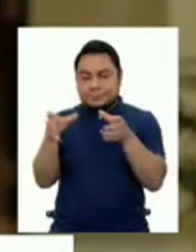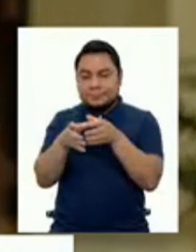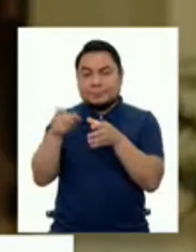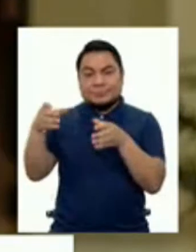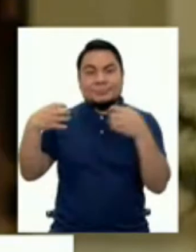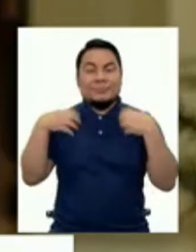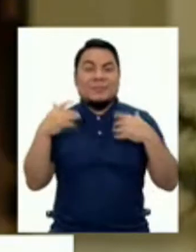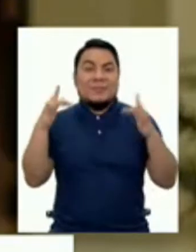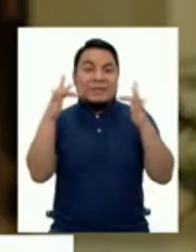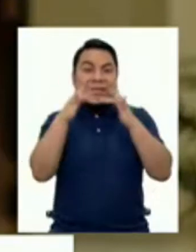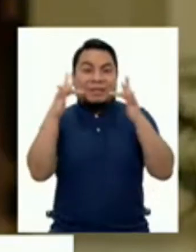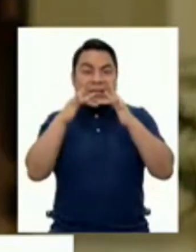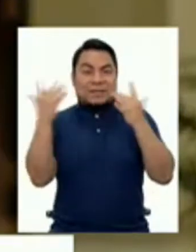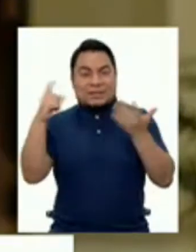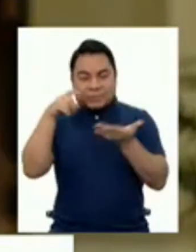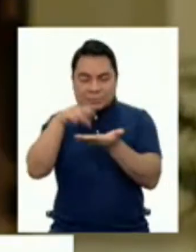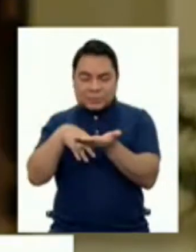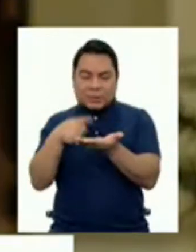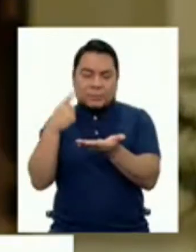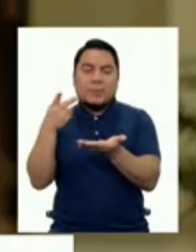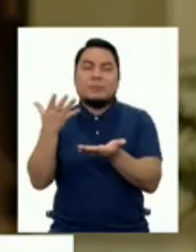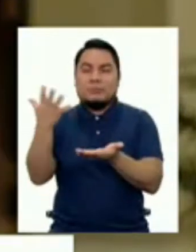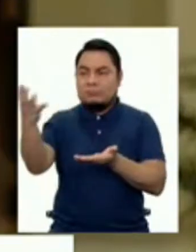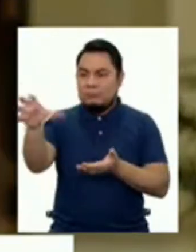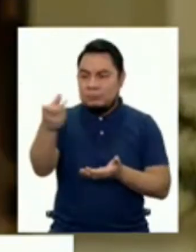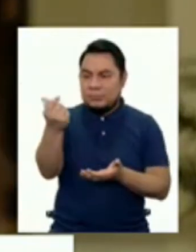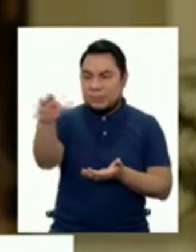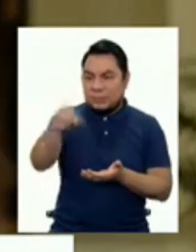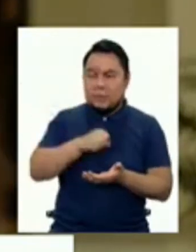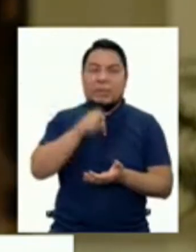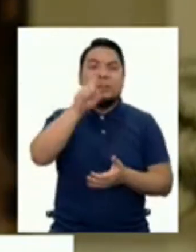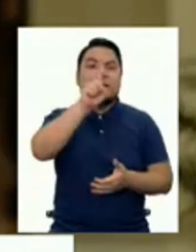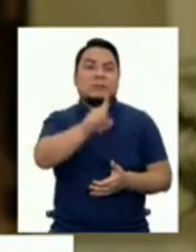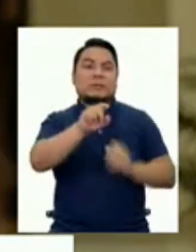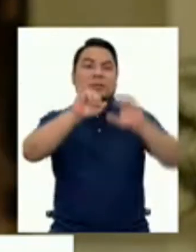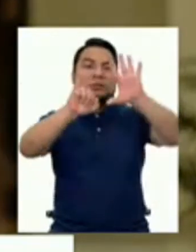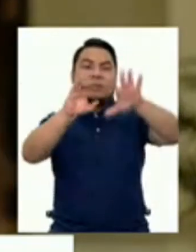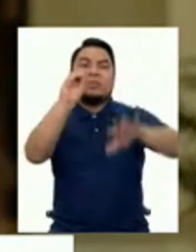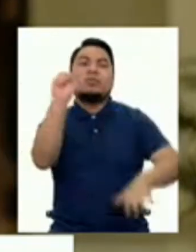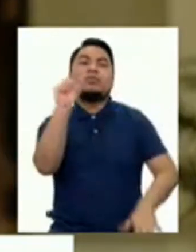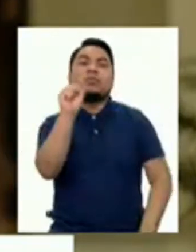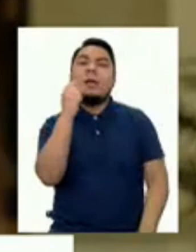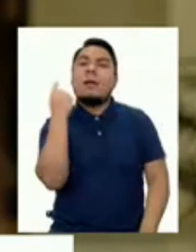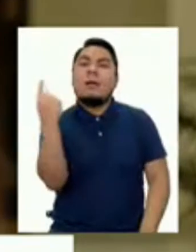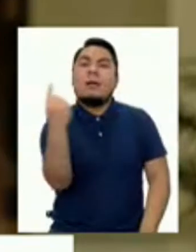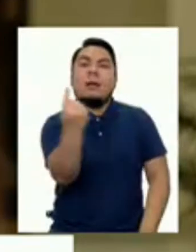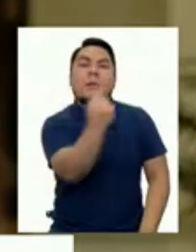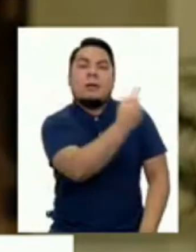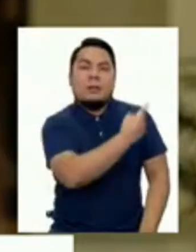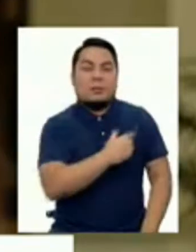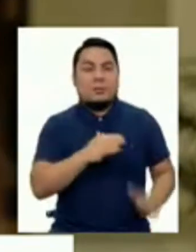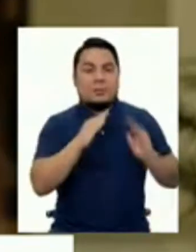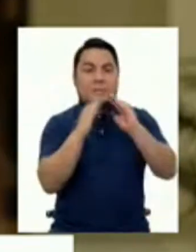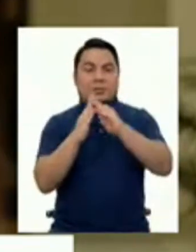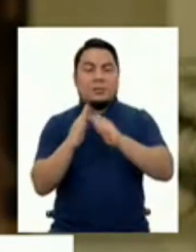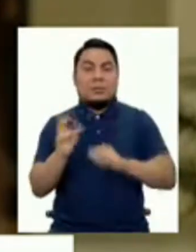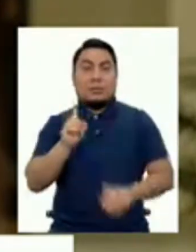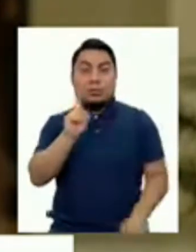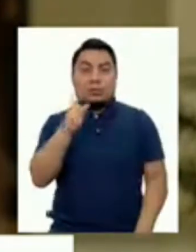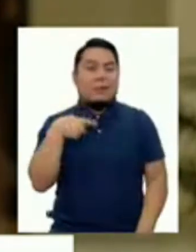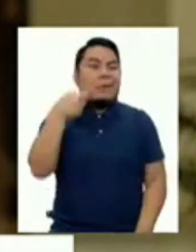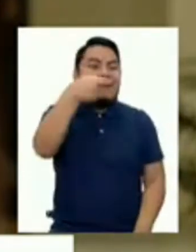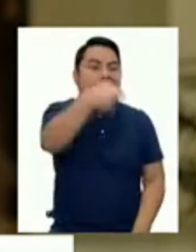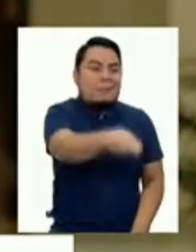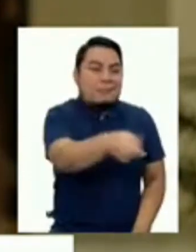y minas, un bono de 160 soles por hogar. No le vamos a dar 160 soles al